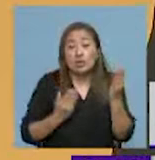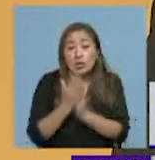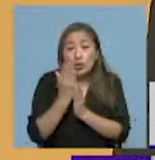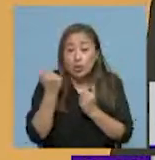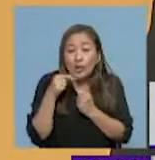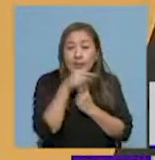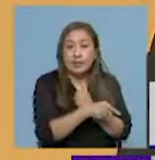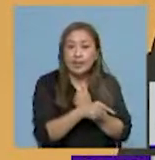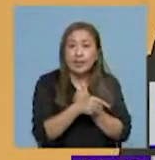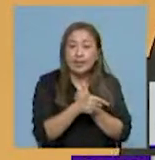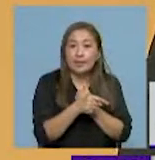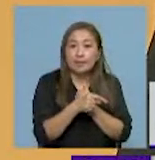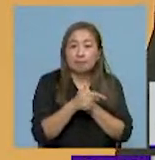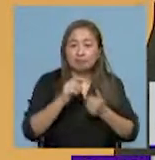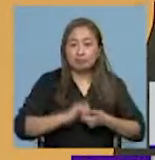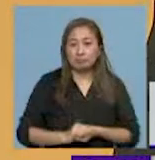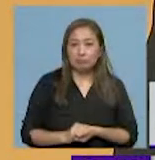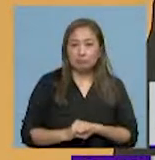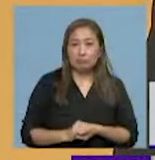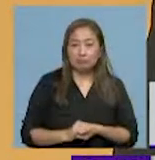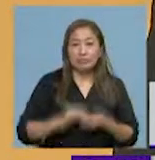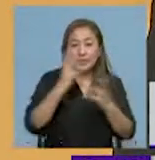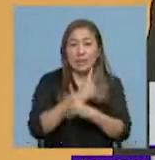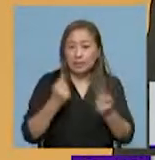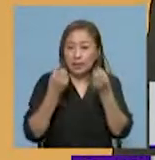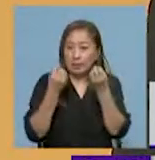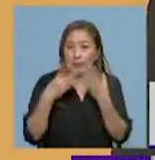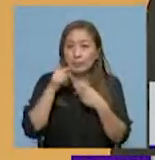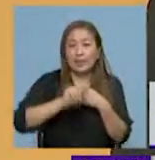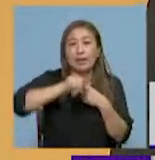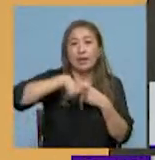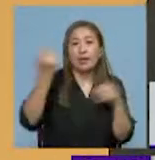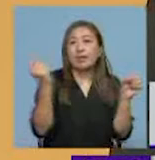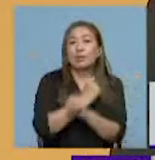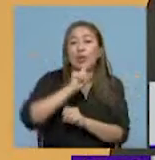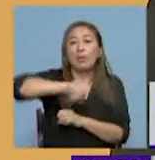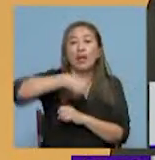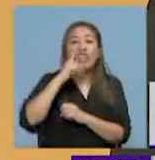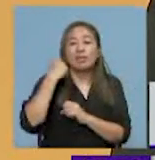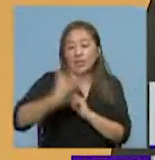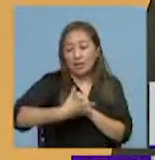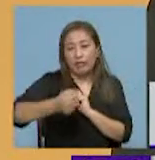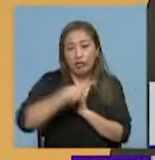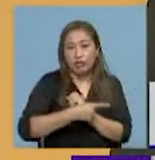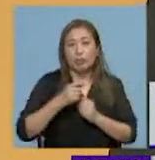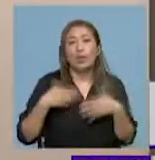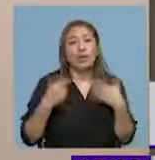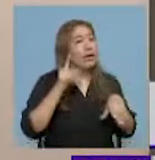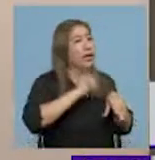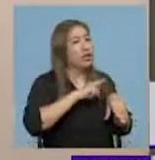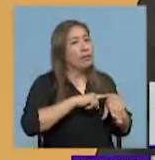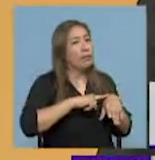ave es cuerpo éste termina bien el procedimiento está programado para mañana mañana aquí ahora